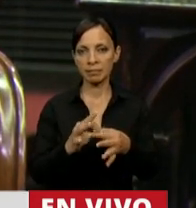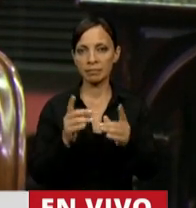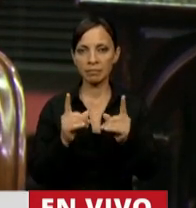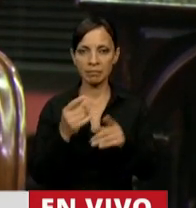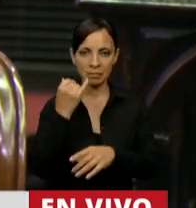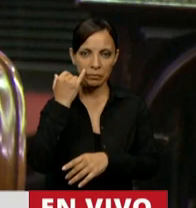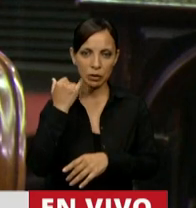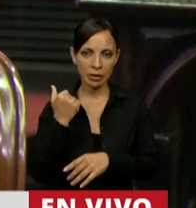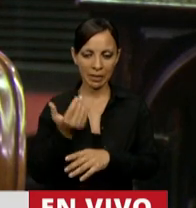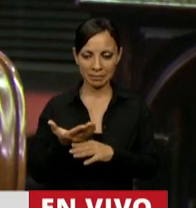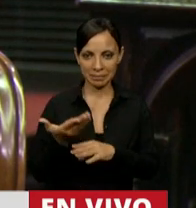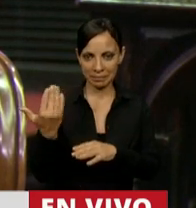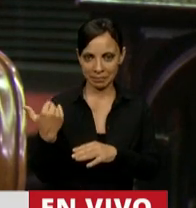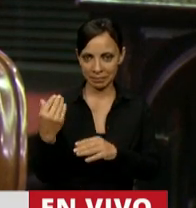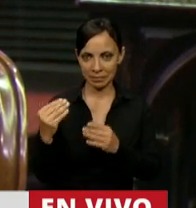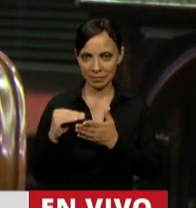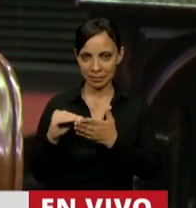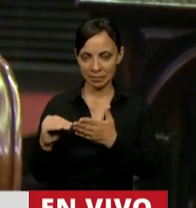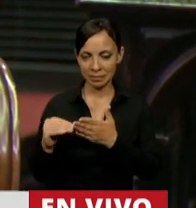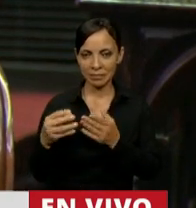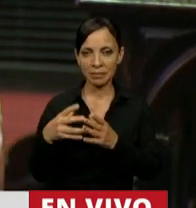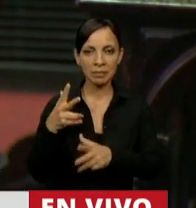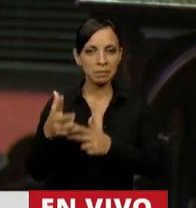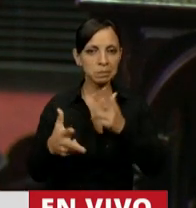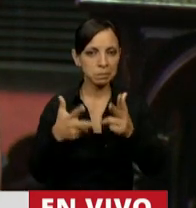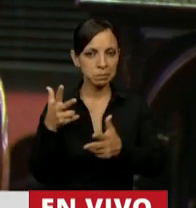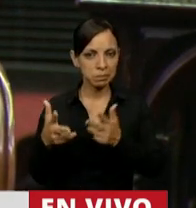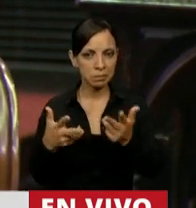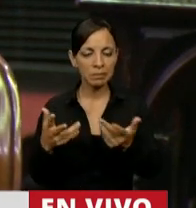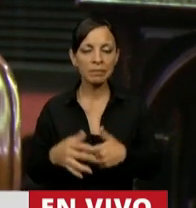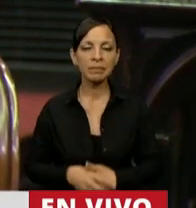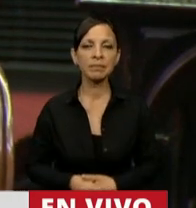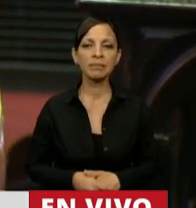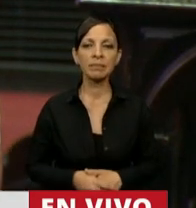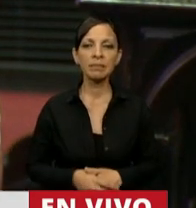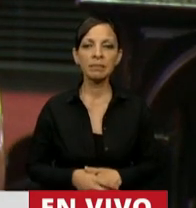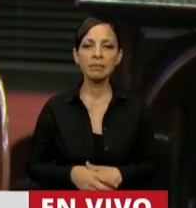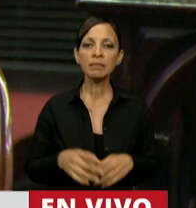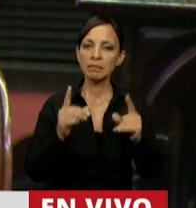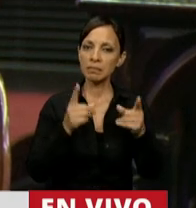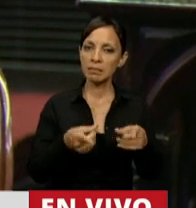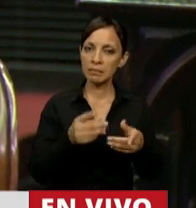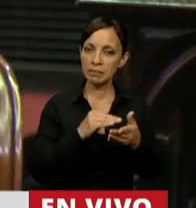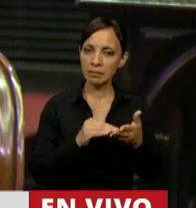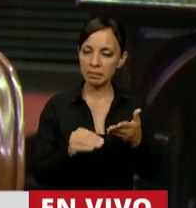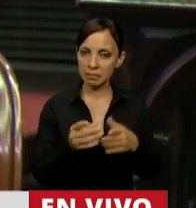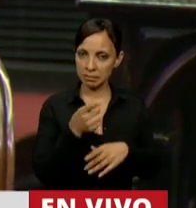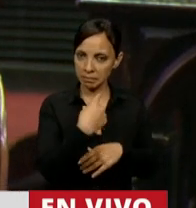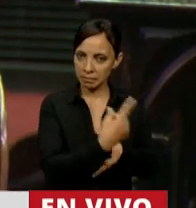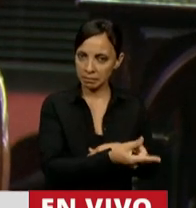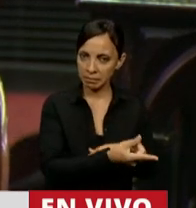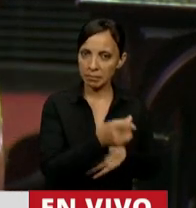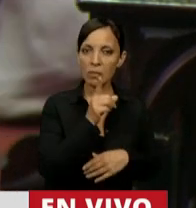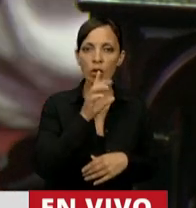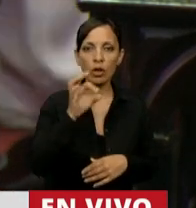el diputado miembro informante de nuestro interbloque, el diputado que me antecedió en el uso de la palabra, el